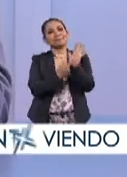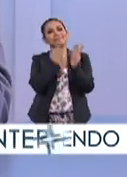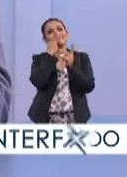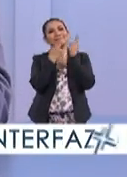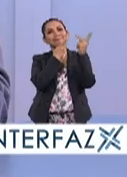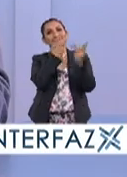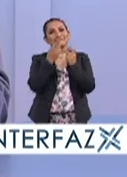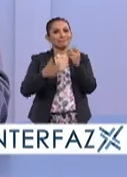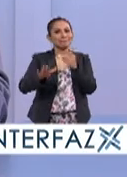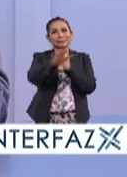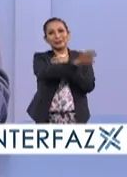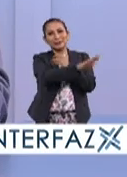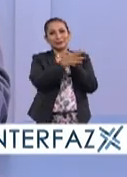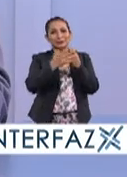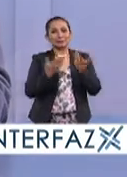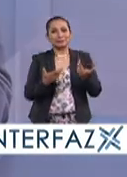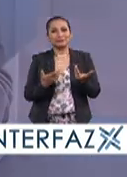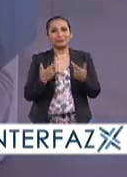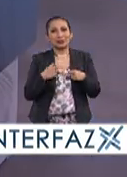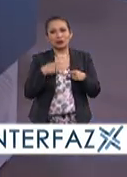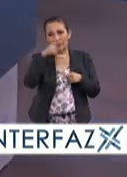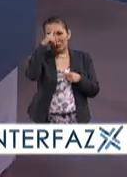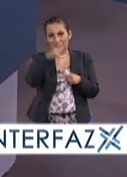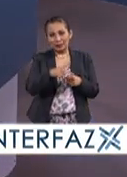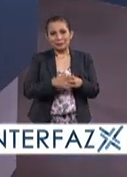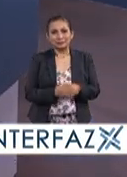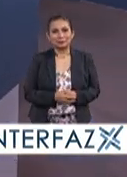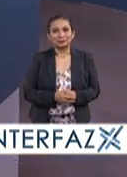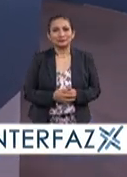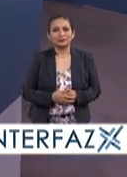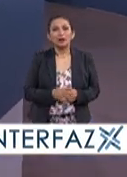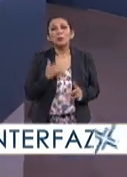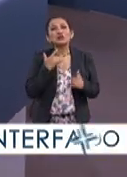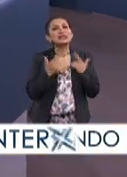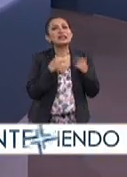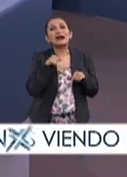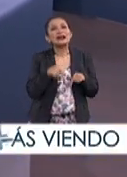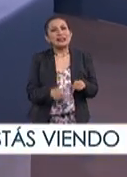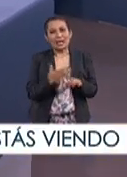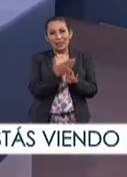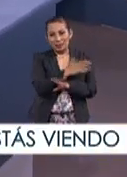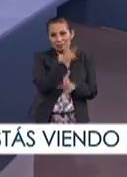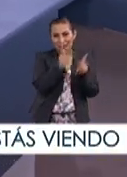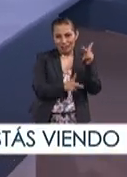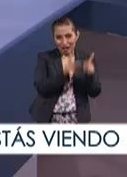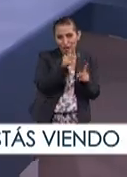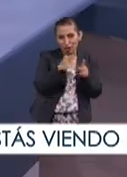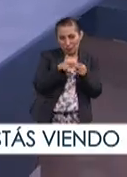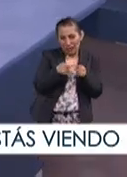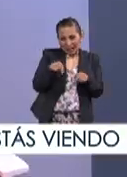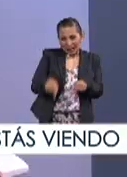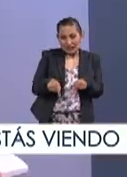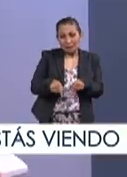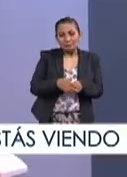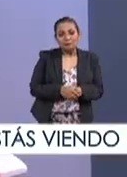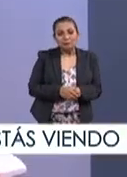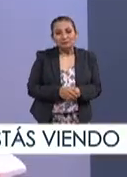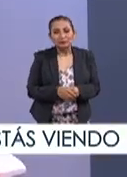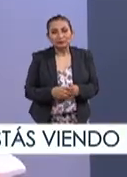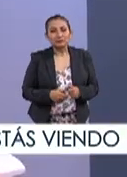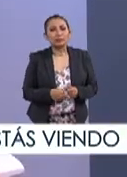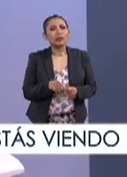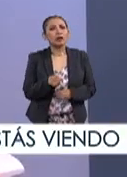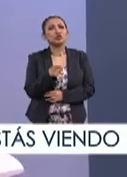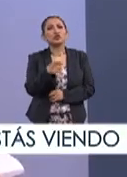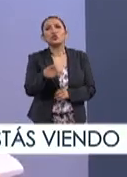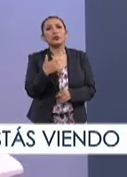a todos los mexicanos. ¿Cómo se siente? Estábamos platicando antes de entrar al aire